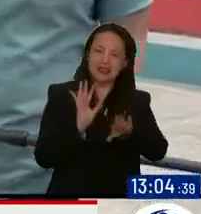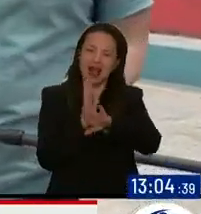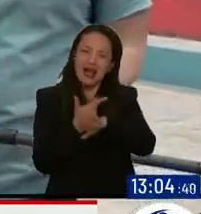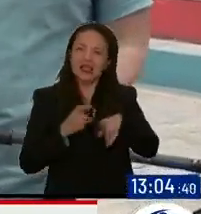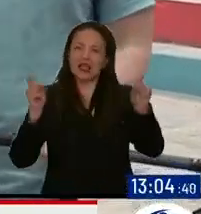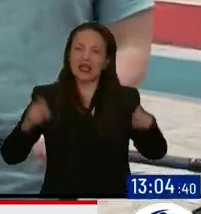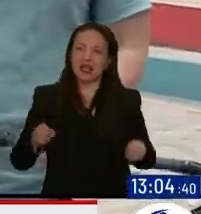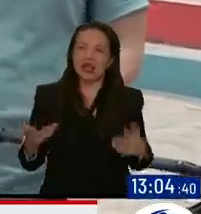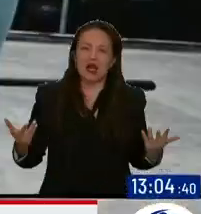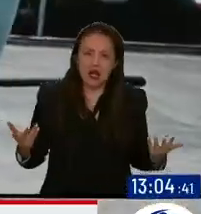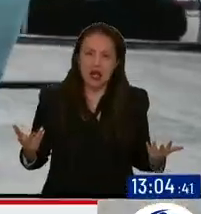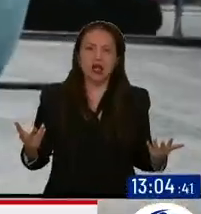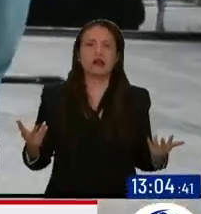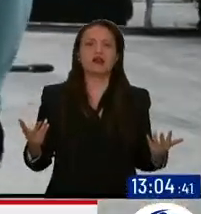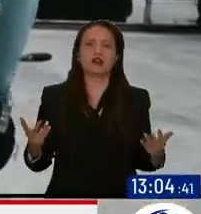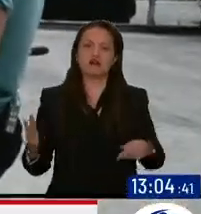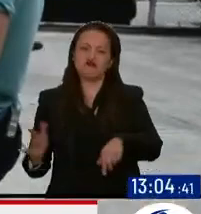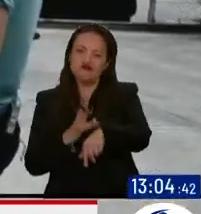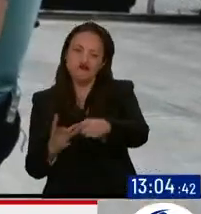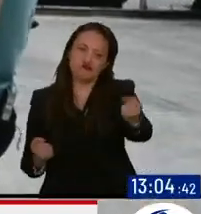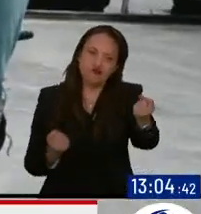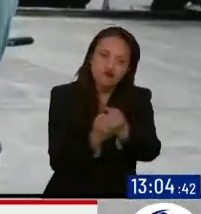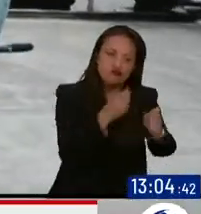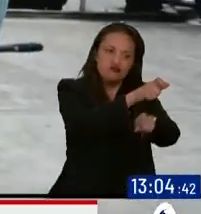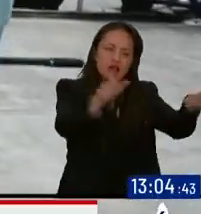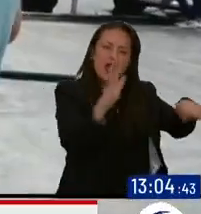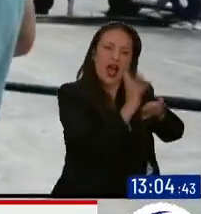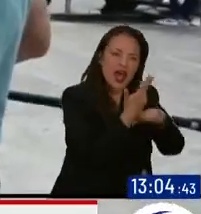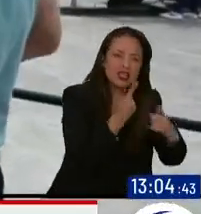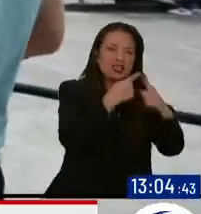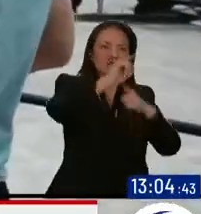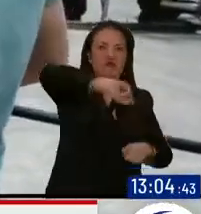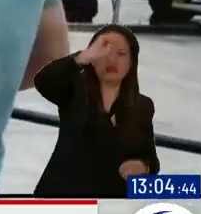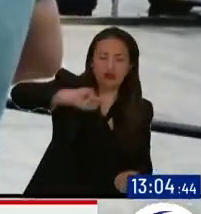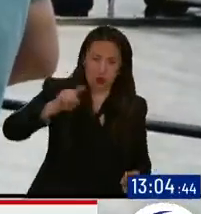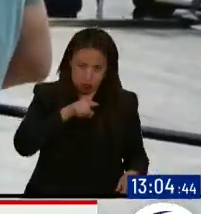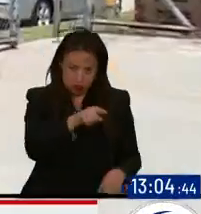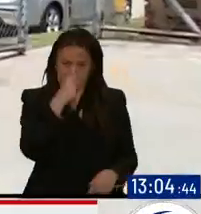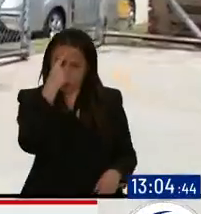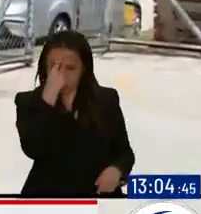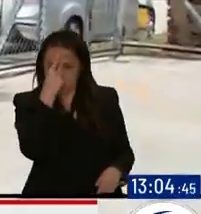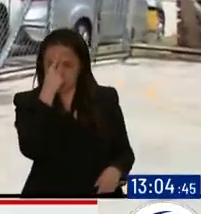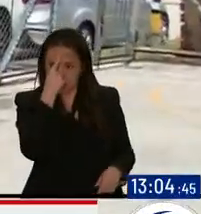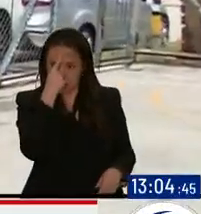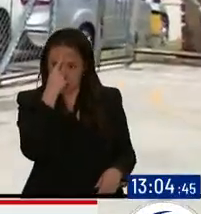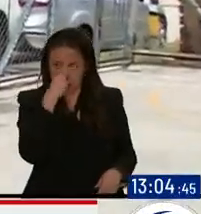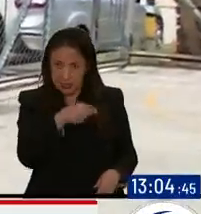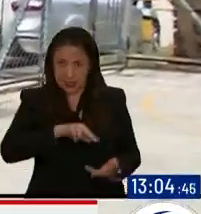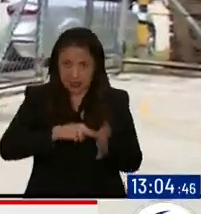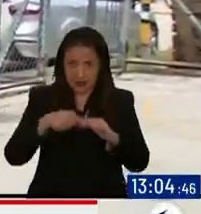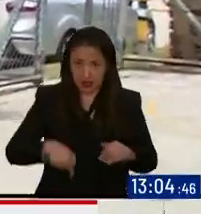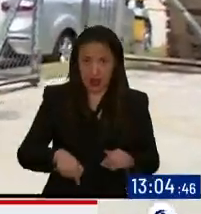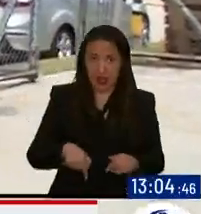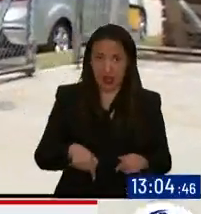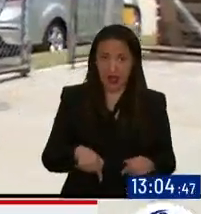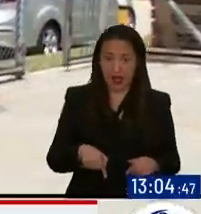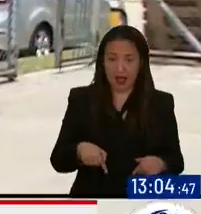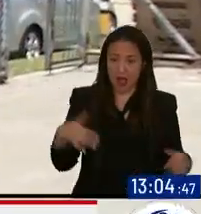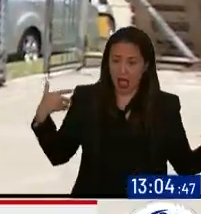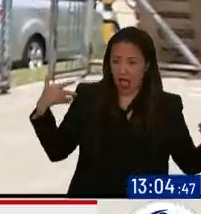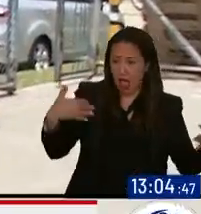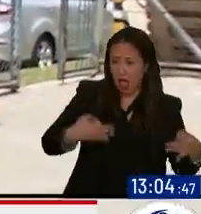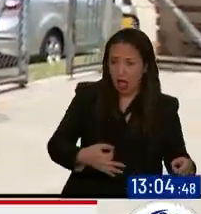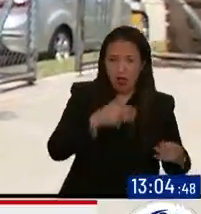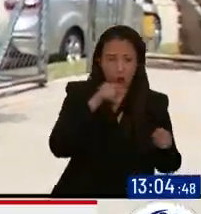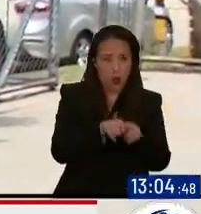que impulsen al artista, necesitamos que apoyen al grafitero. ¿Usted cree que es una deuda que tiene en este momento la ciudad